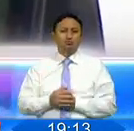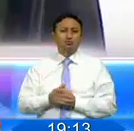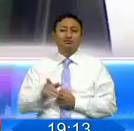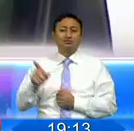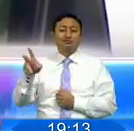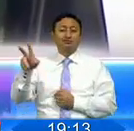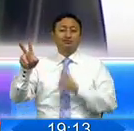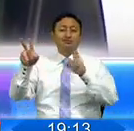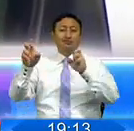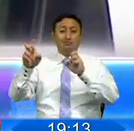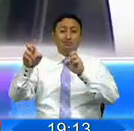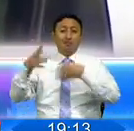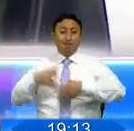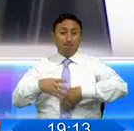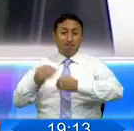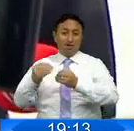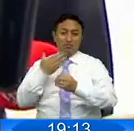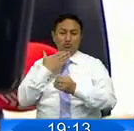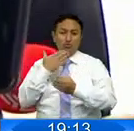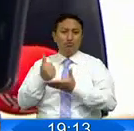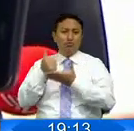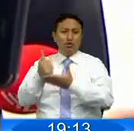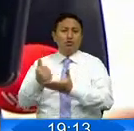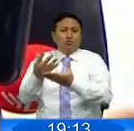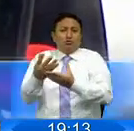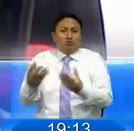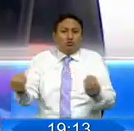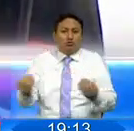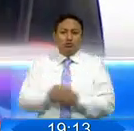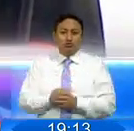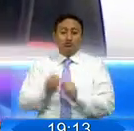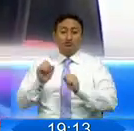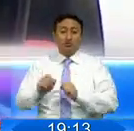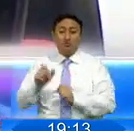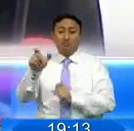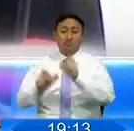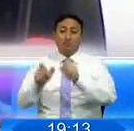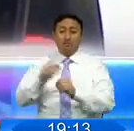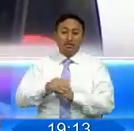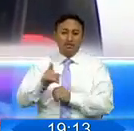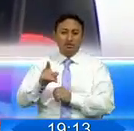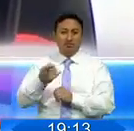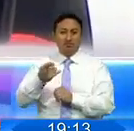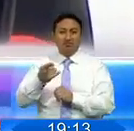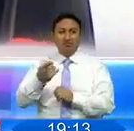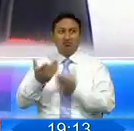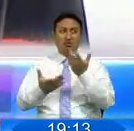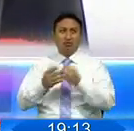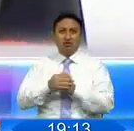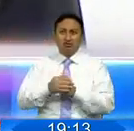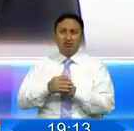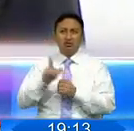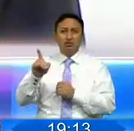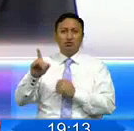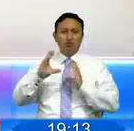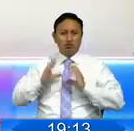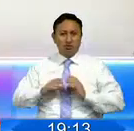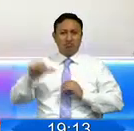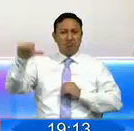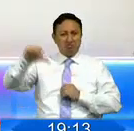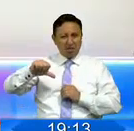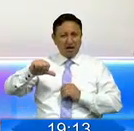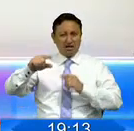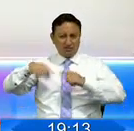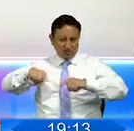migración, principalmente a su registro, para evitar que se filtren personas inclusive que podrían tener comportamientos indeseables.